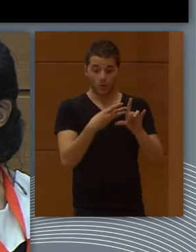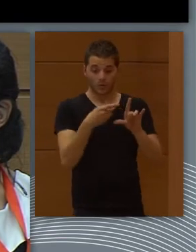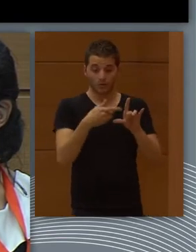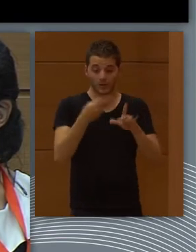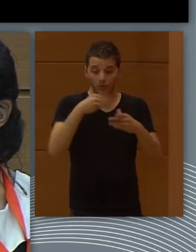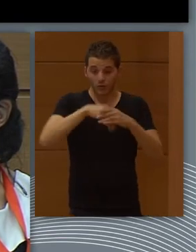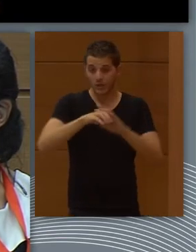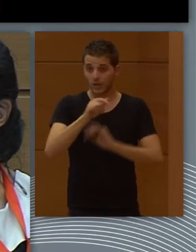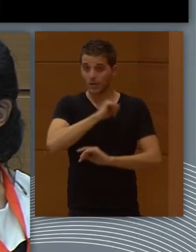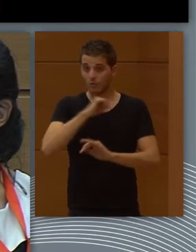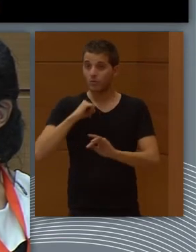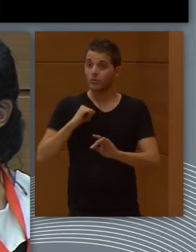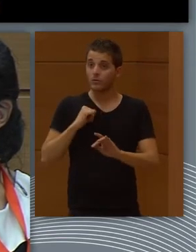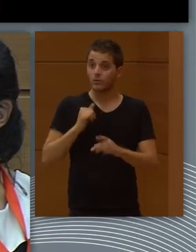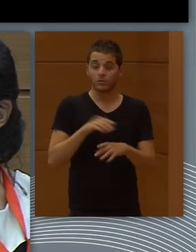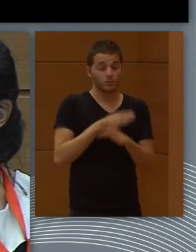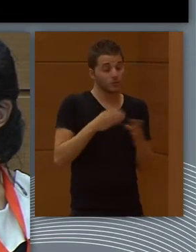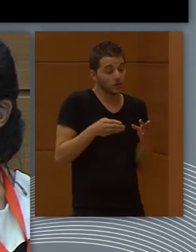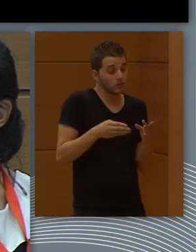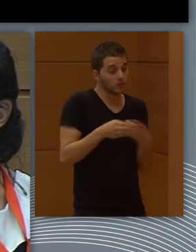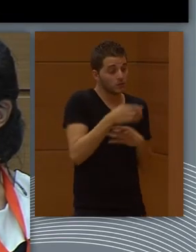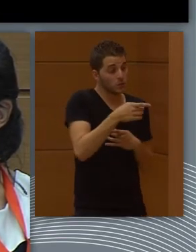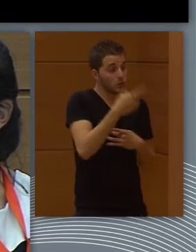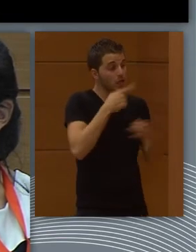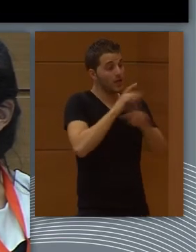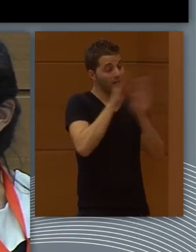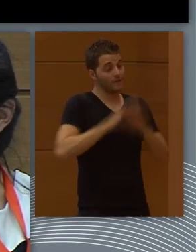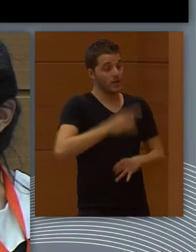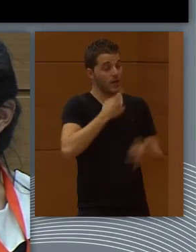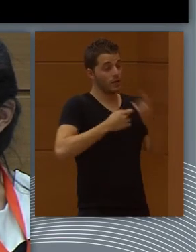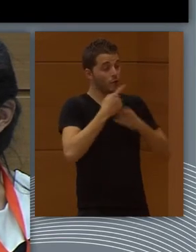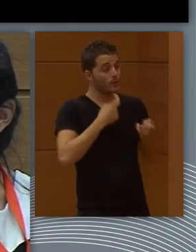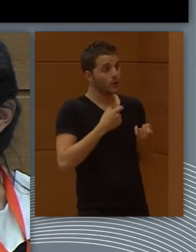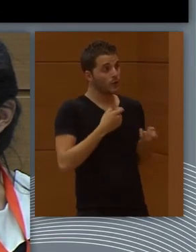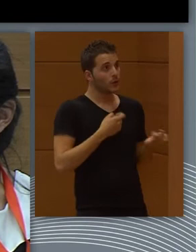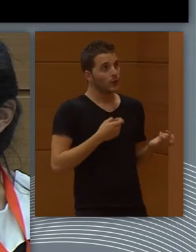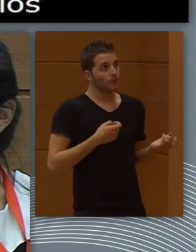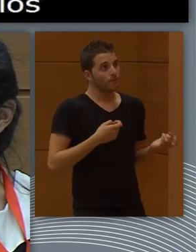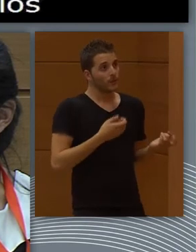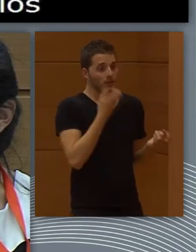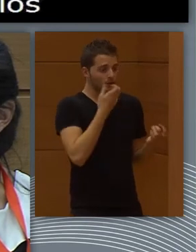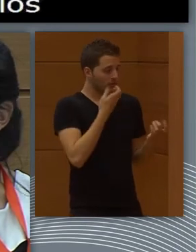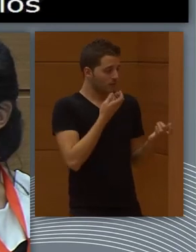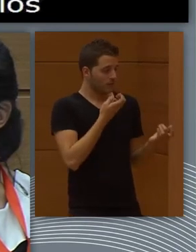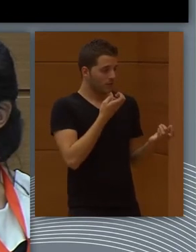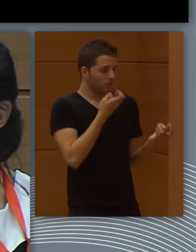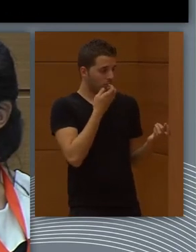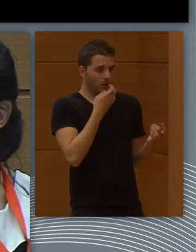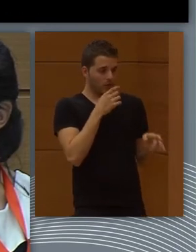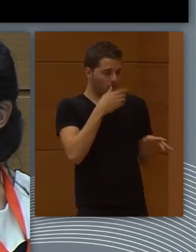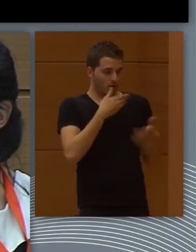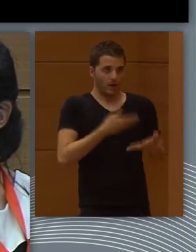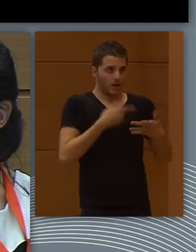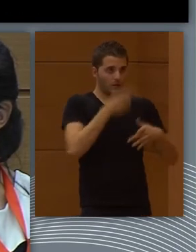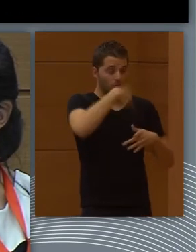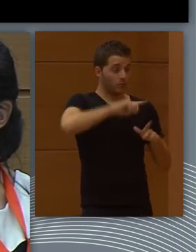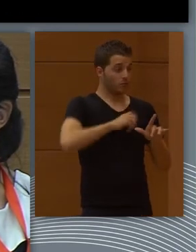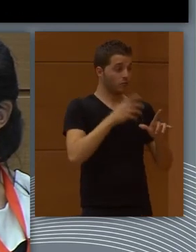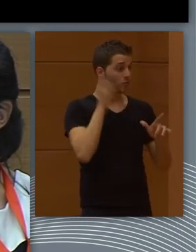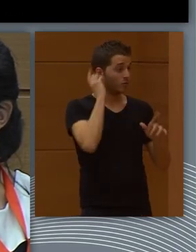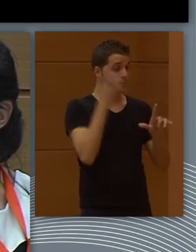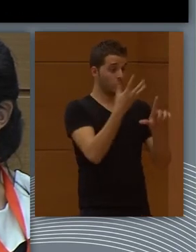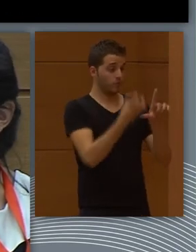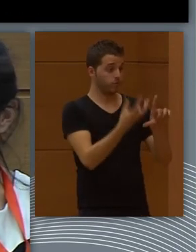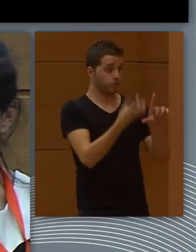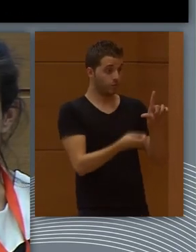nuestros, que son al final los que dan la información. Si ahora mismo os descargaréis la aplicación,